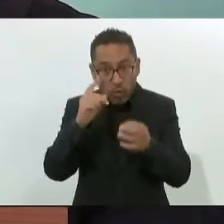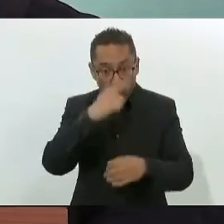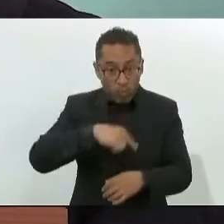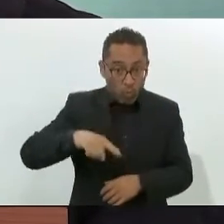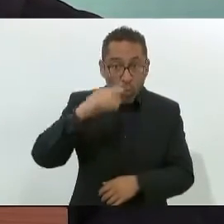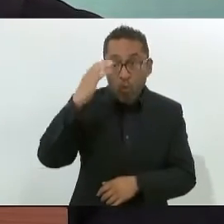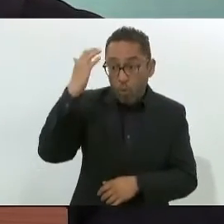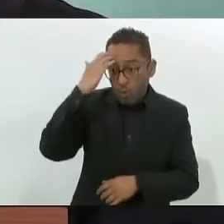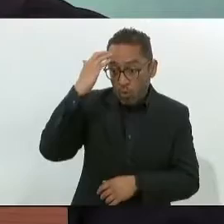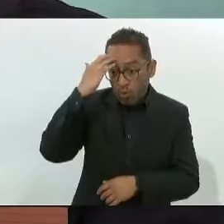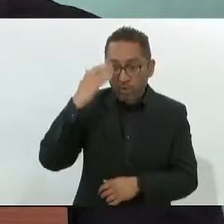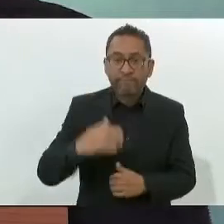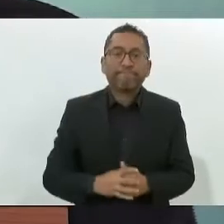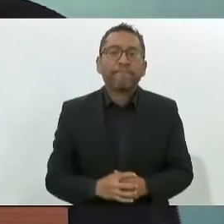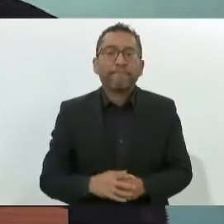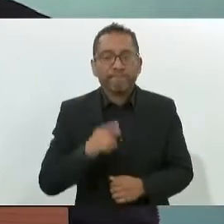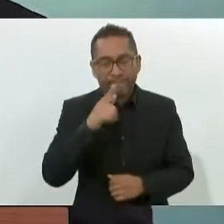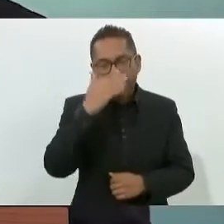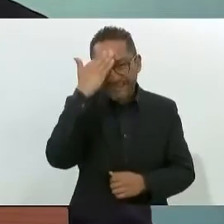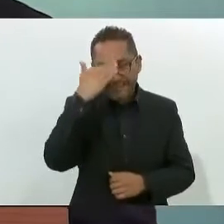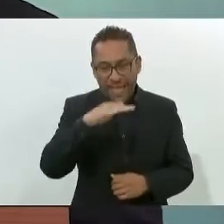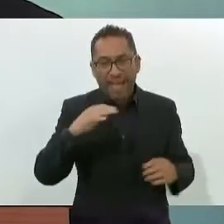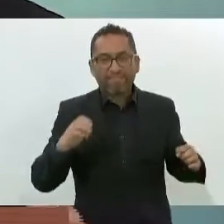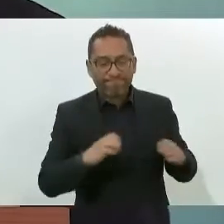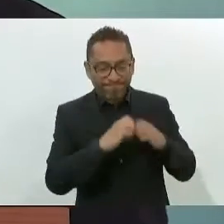Con la pandemia del COVID